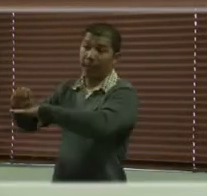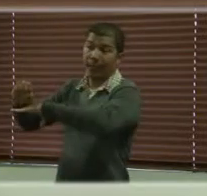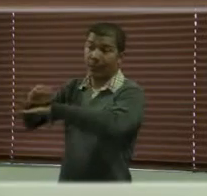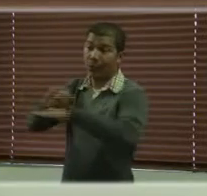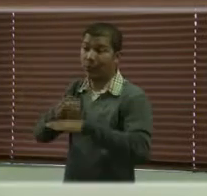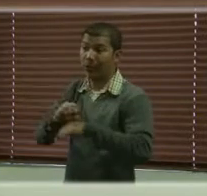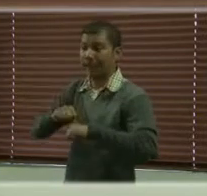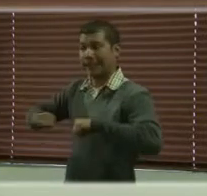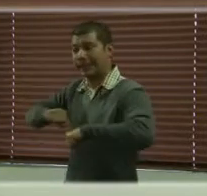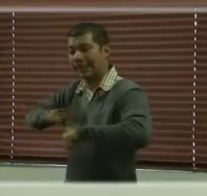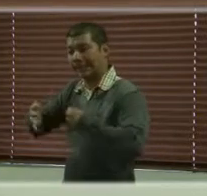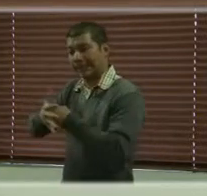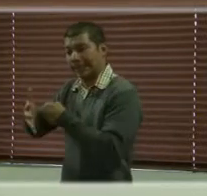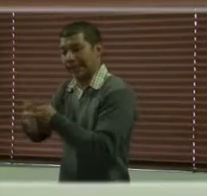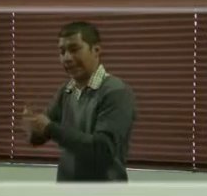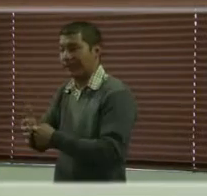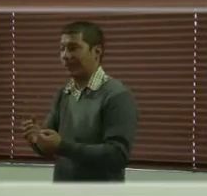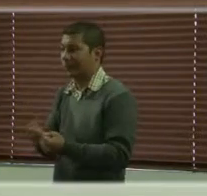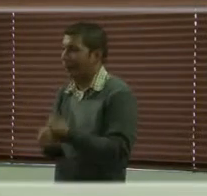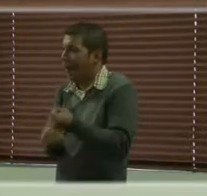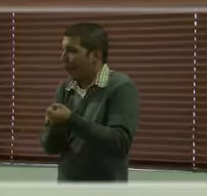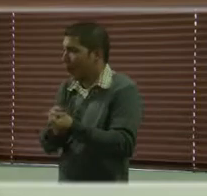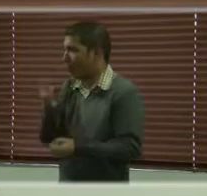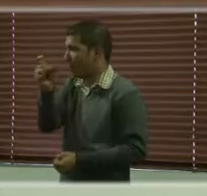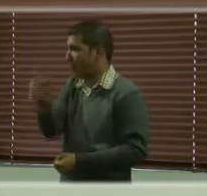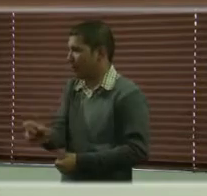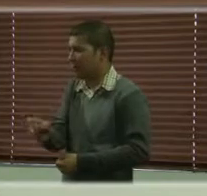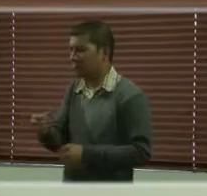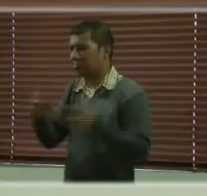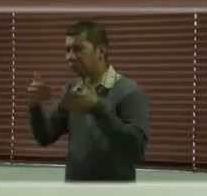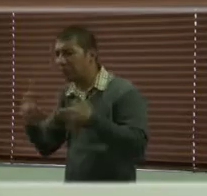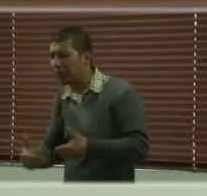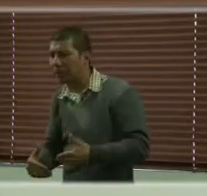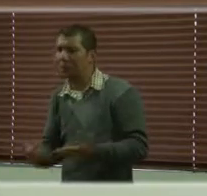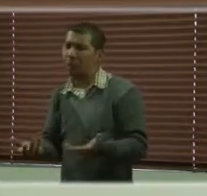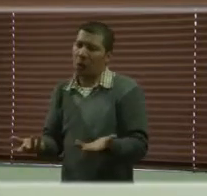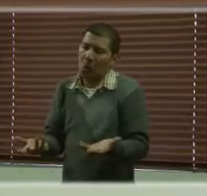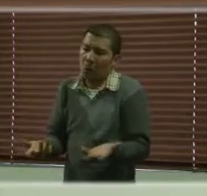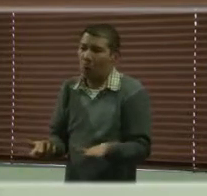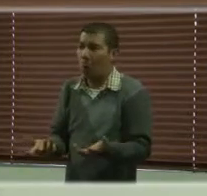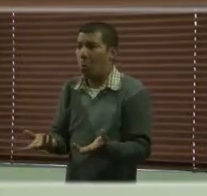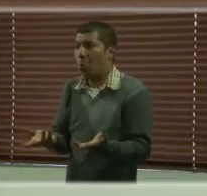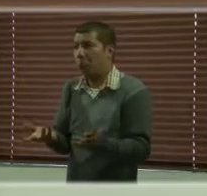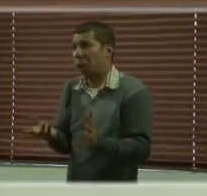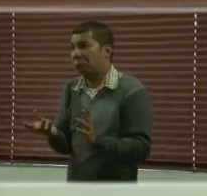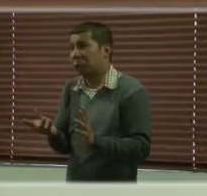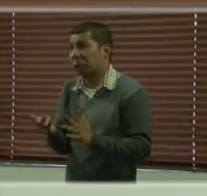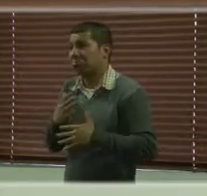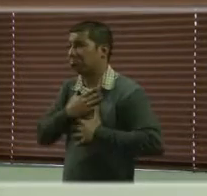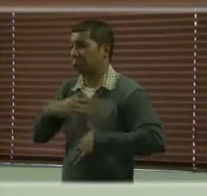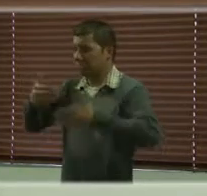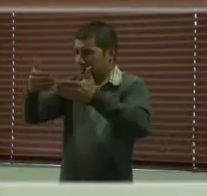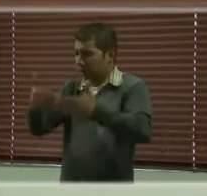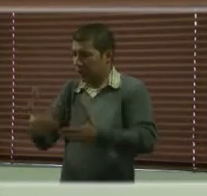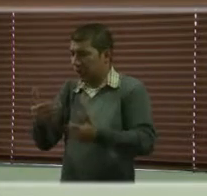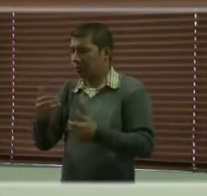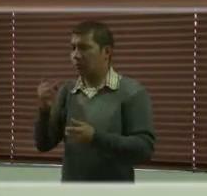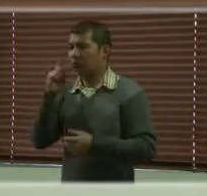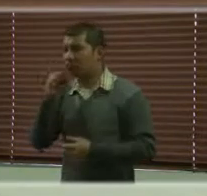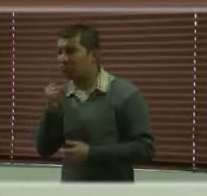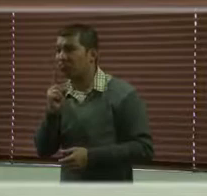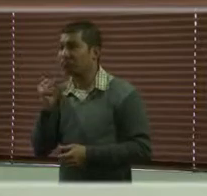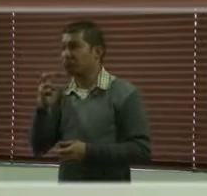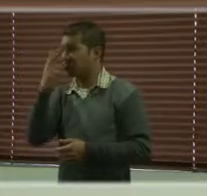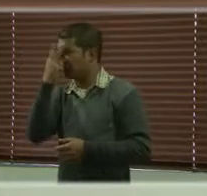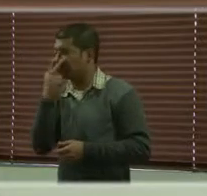a una persona con x o con y discapacidad o con ciertas otras otras características para